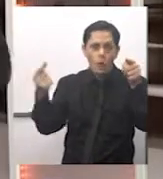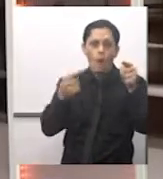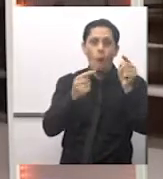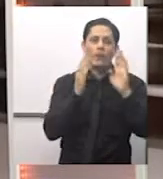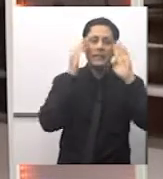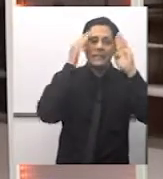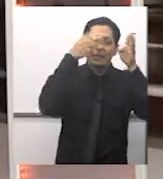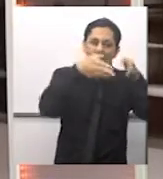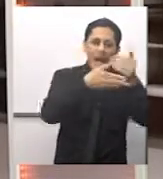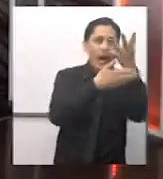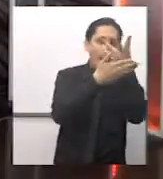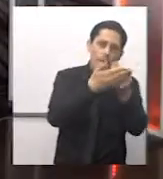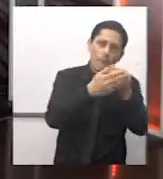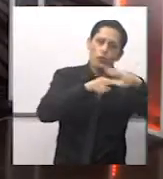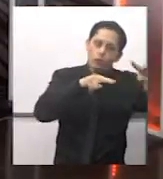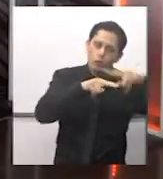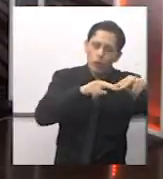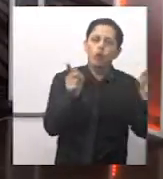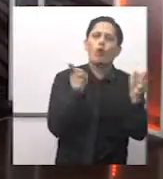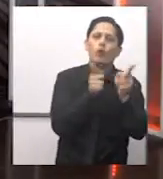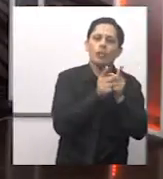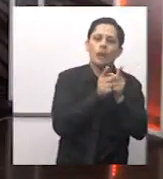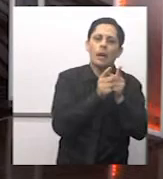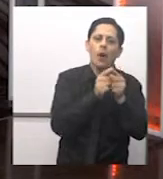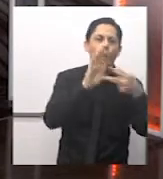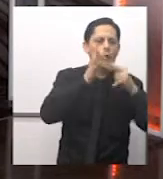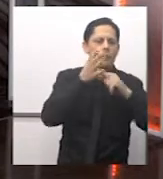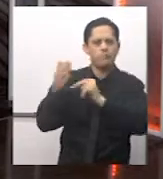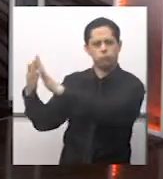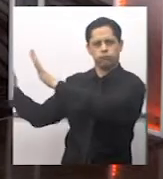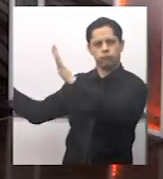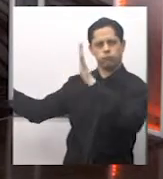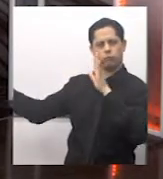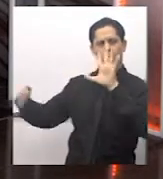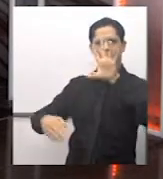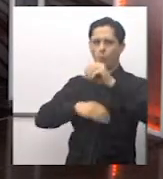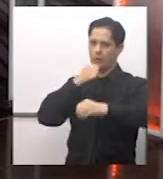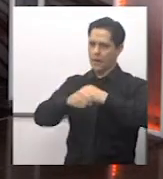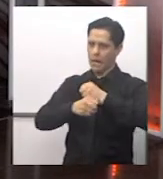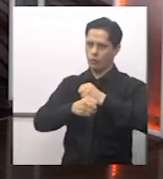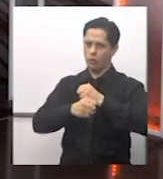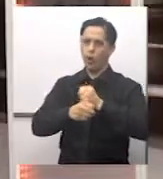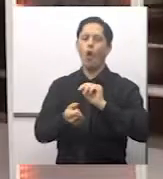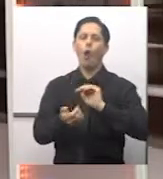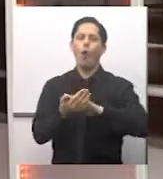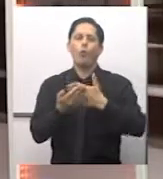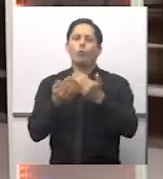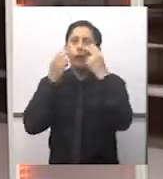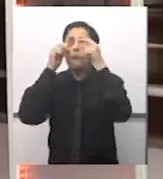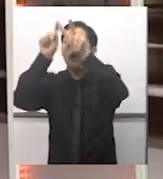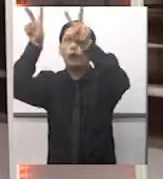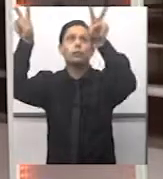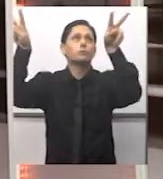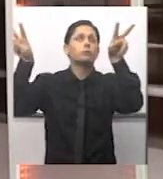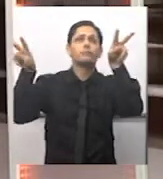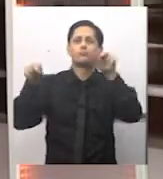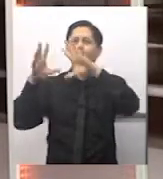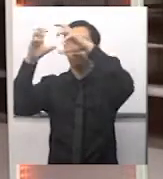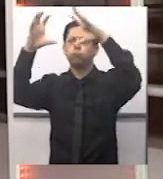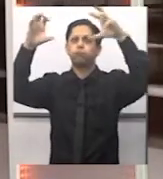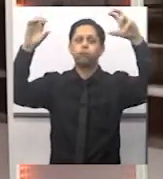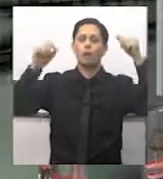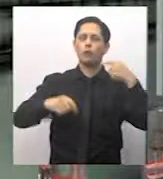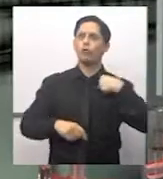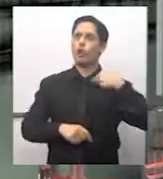colocar ya un punto final y soluciones concretas a algo que se viene arrastrando hace más de 50 años. ¿Cómo vivió aquel momento?